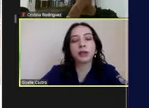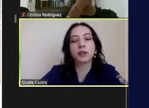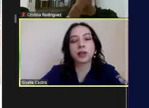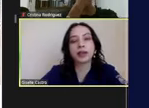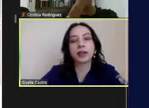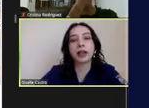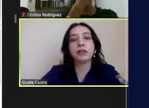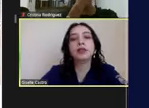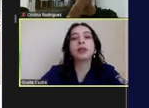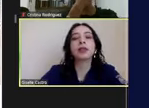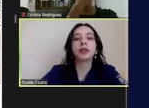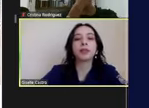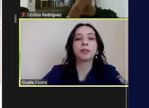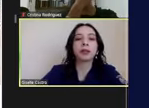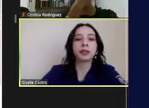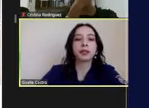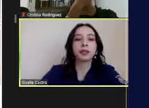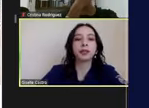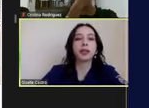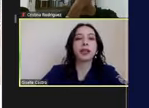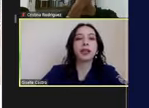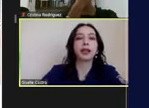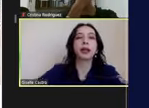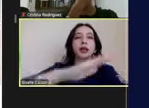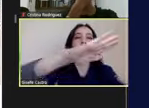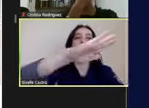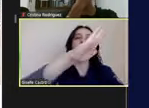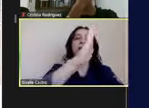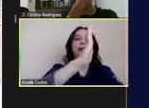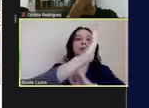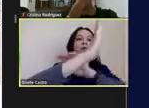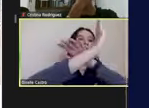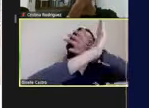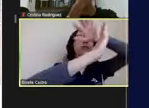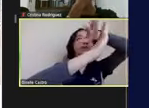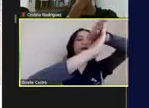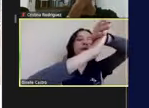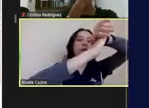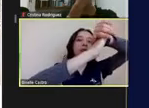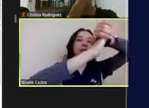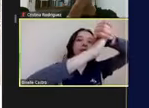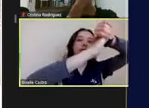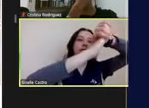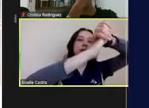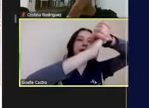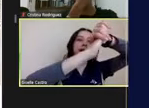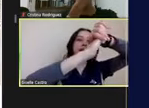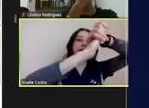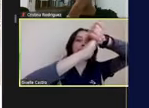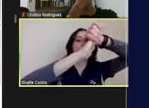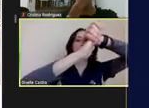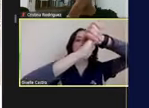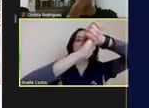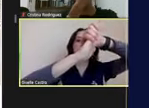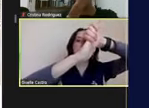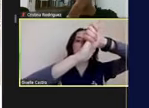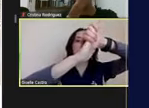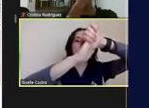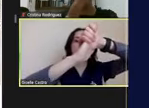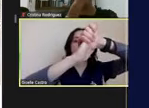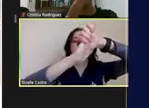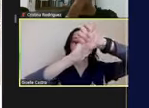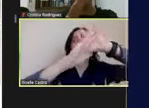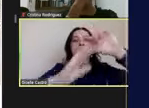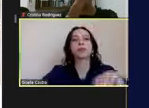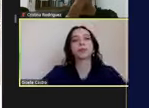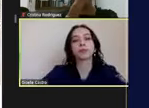caso, aquí como les señalo, se le pide al paciente que haga hacia acá su tobillo y nosotros ponemos una resistencia durante